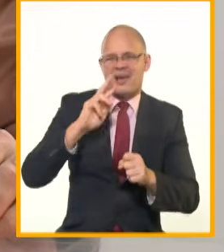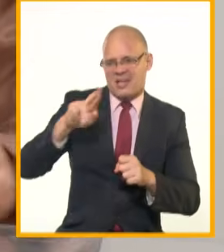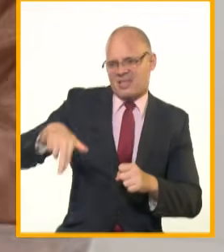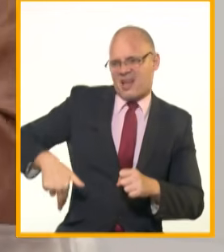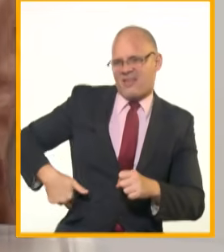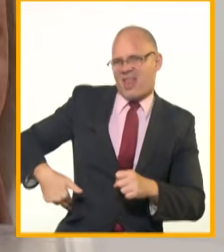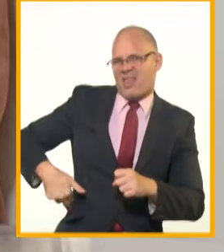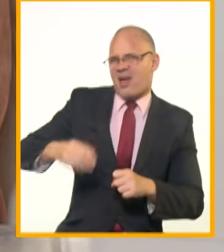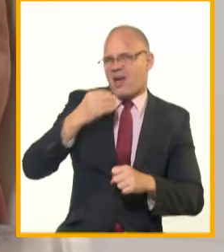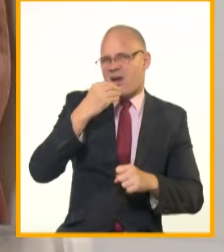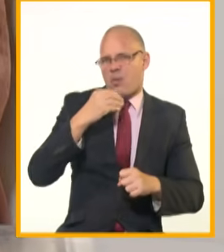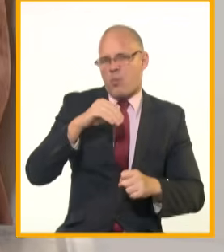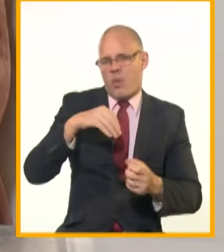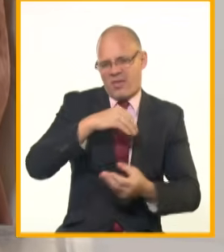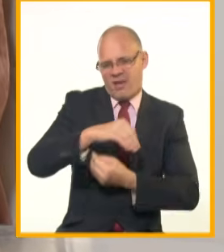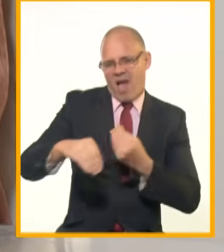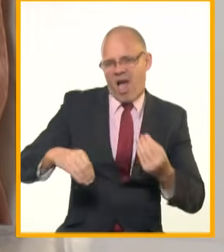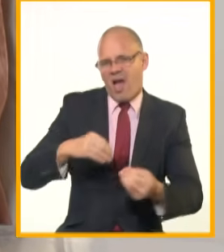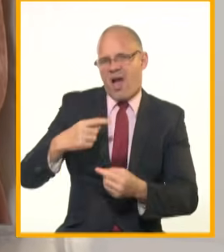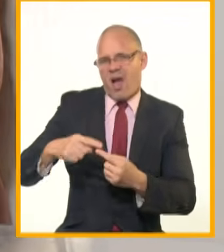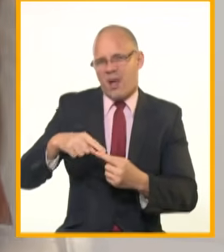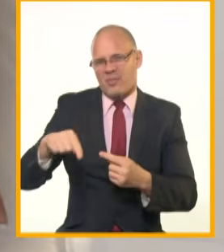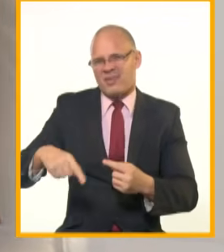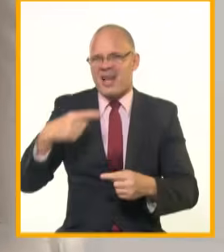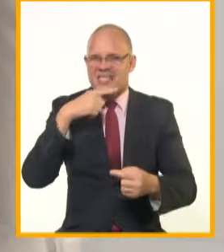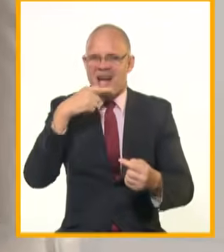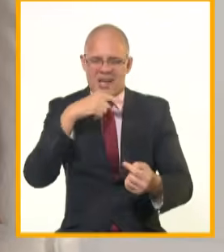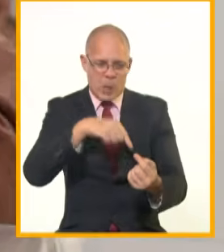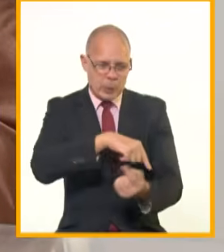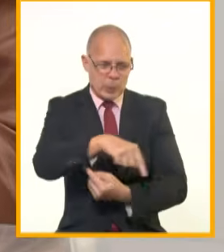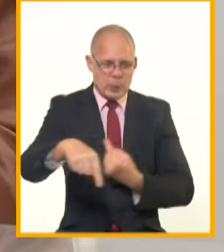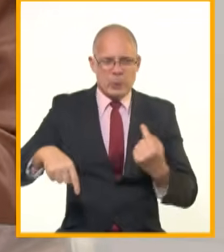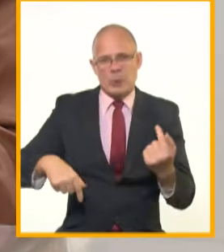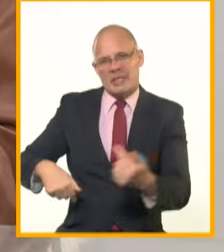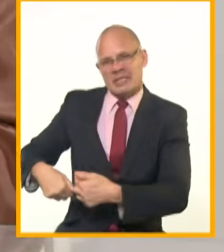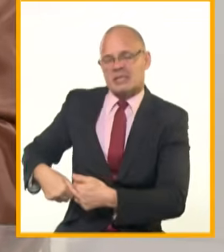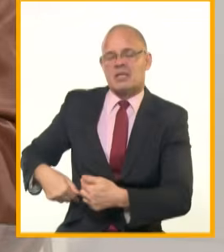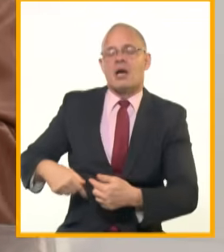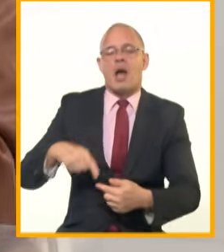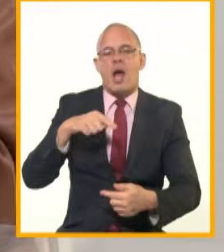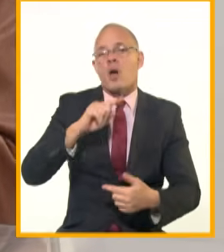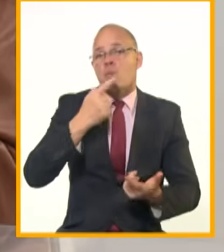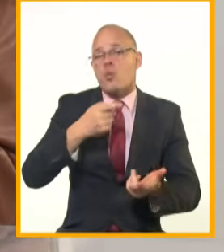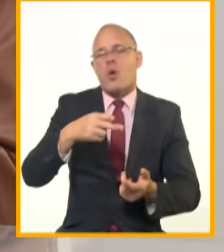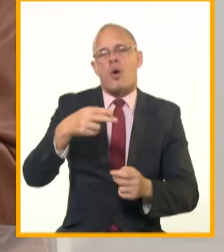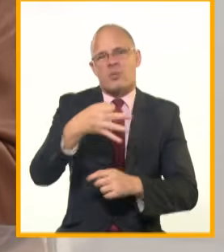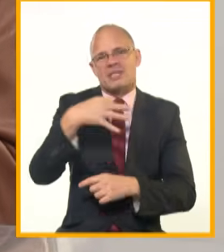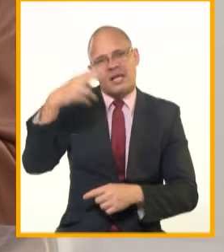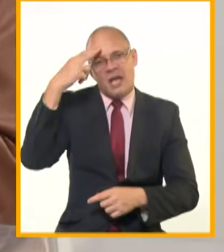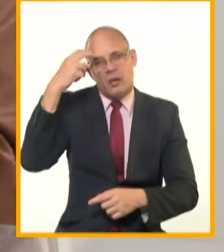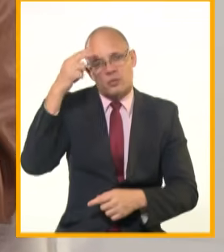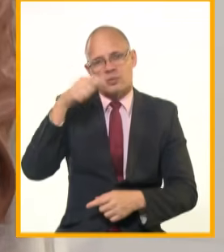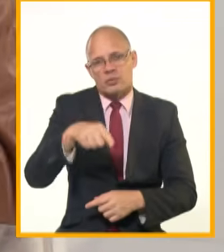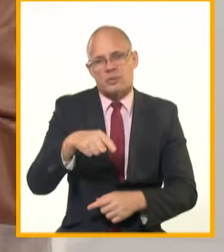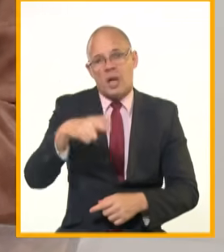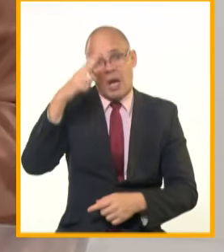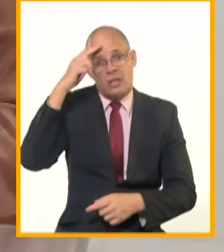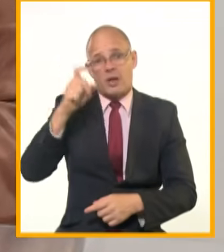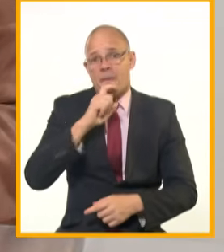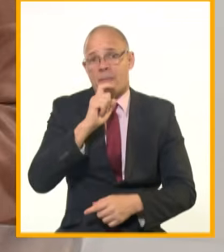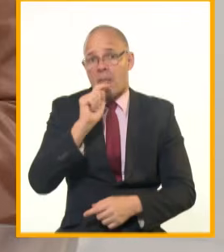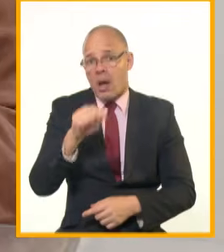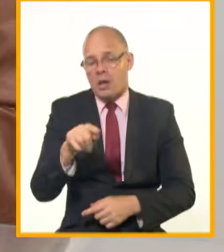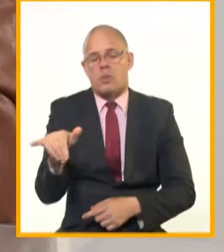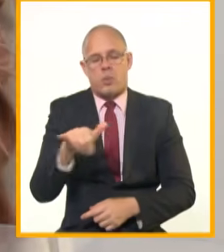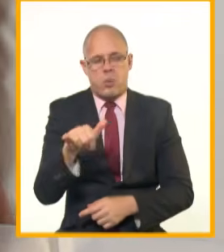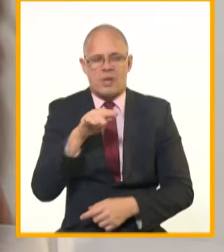Antonio y también ese hospital ya es un hospital más sólido, aunque hay que hacerle muchas cosas. Ese es el que más atrás